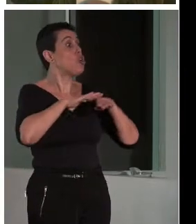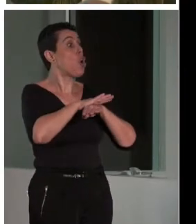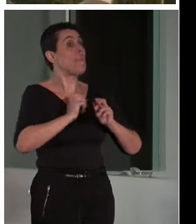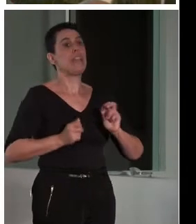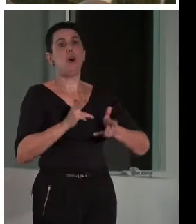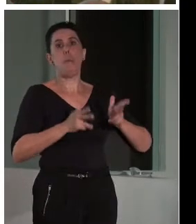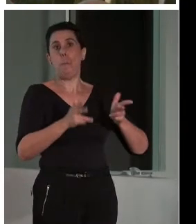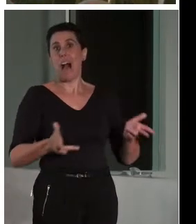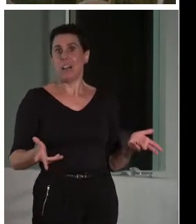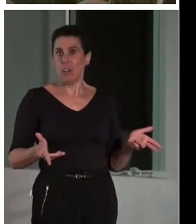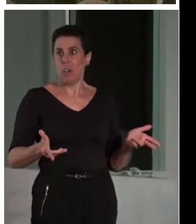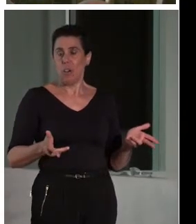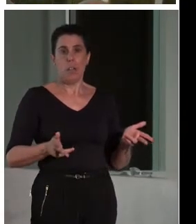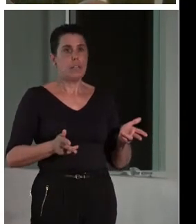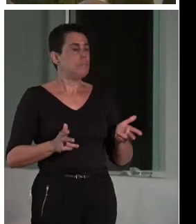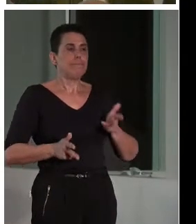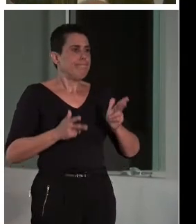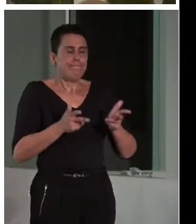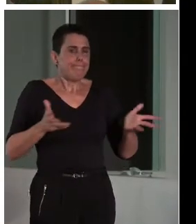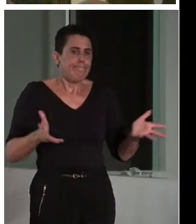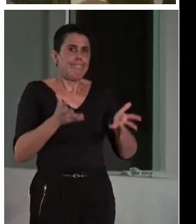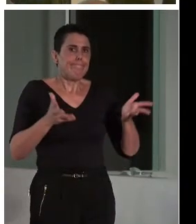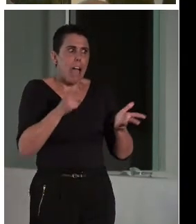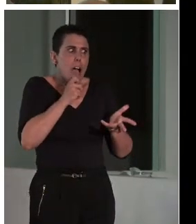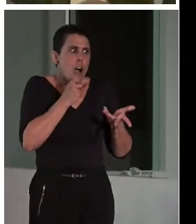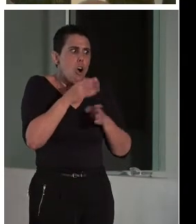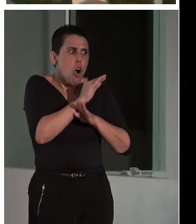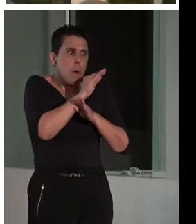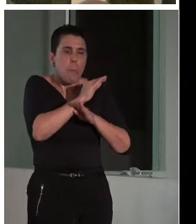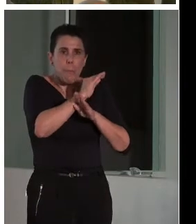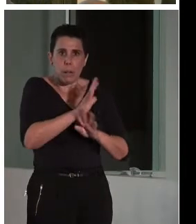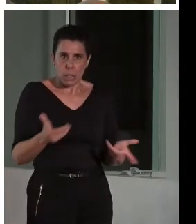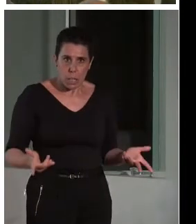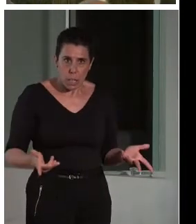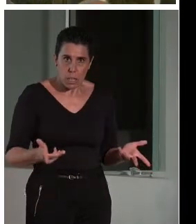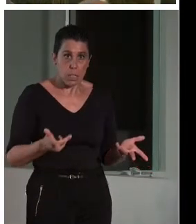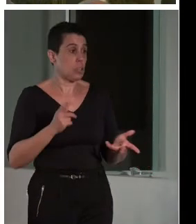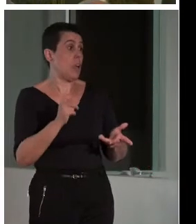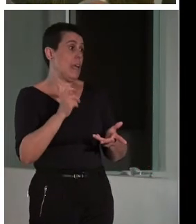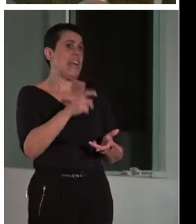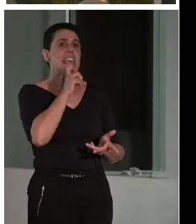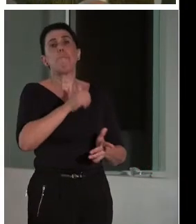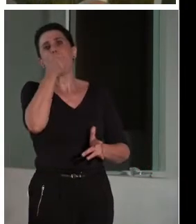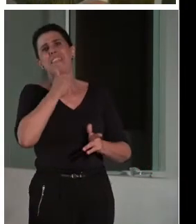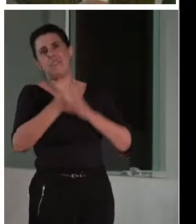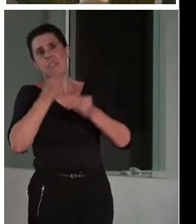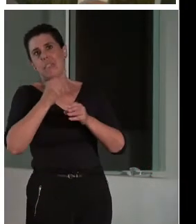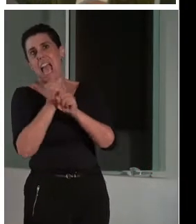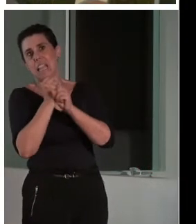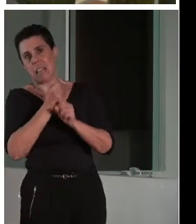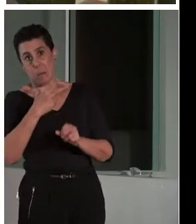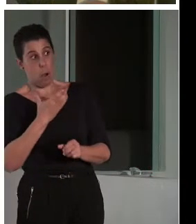no no no se anima a terminar de poner una protección al bien esto complica también la labor del ayuntamiento bueno ya son situaciones